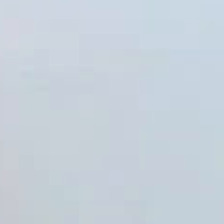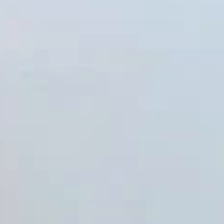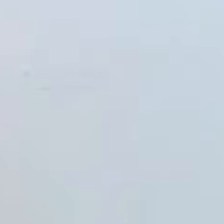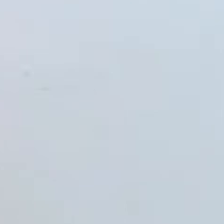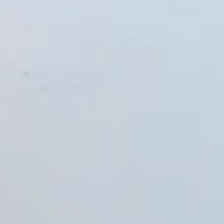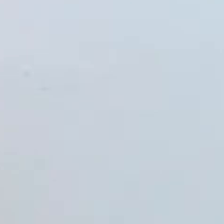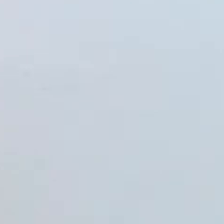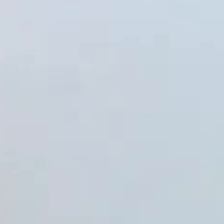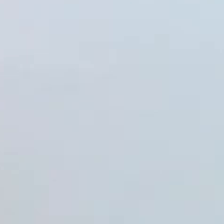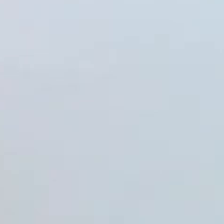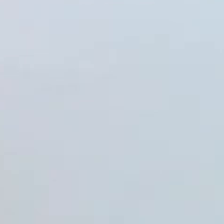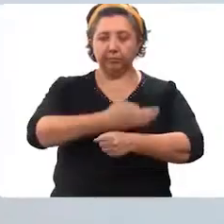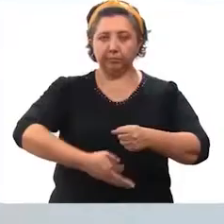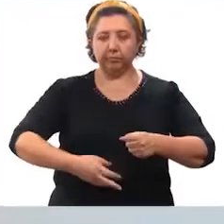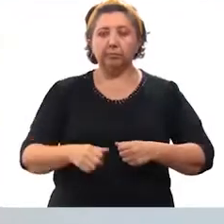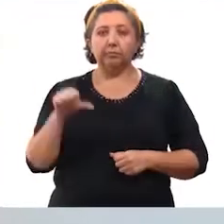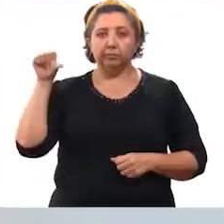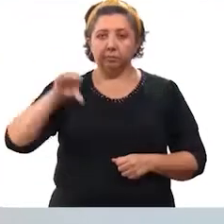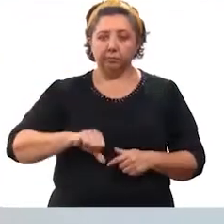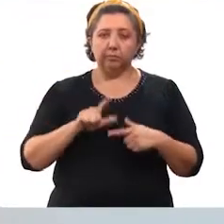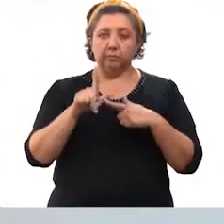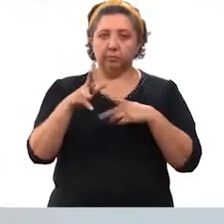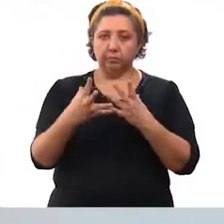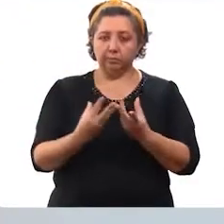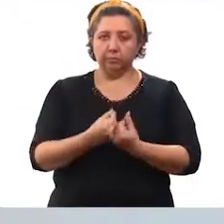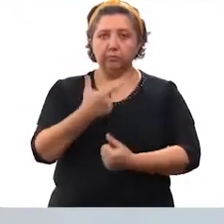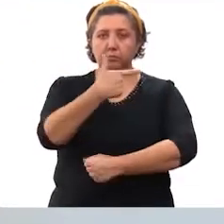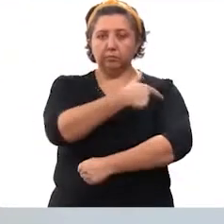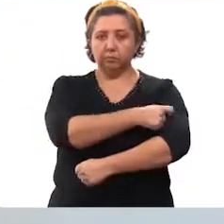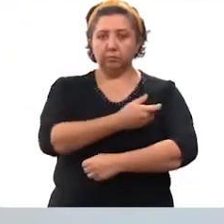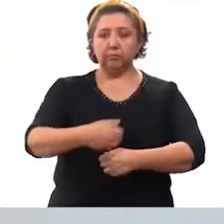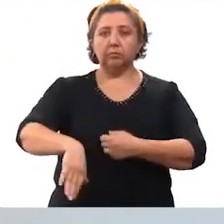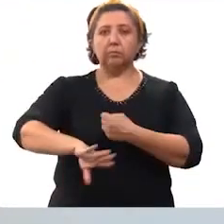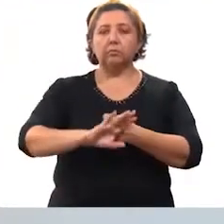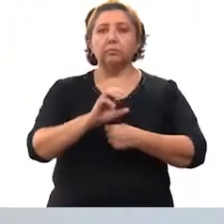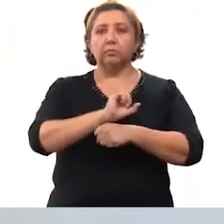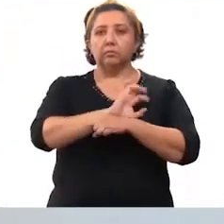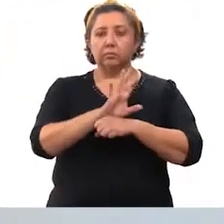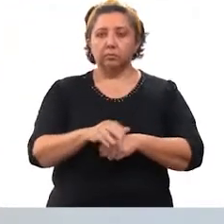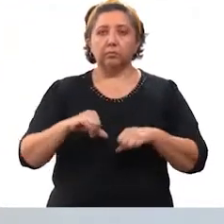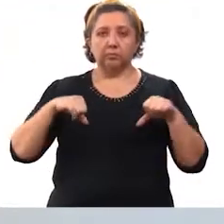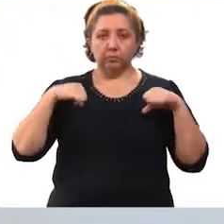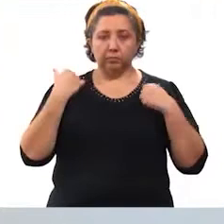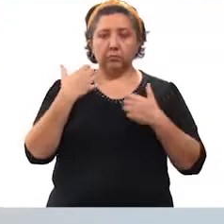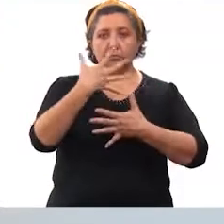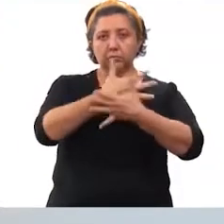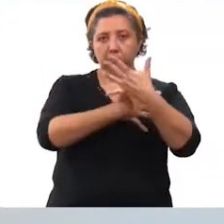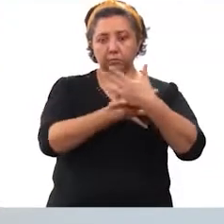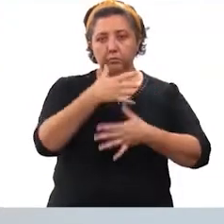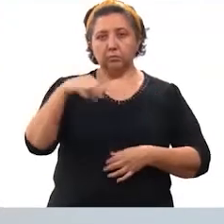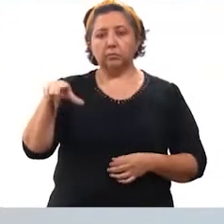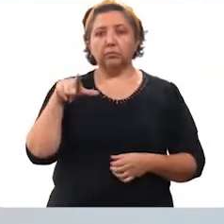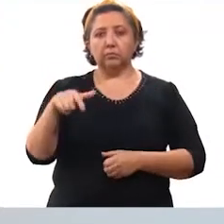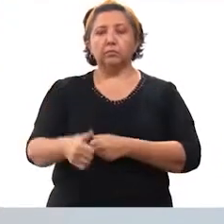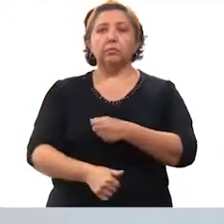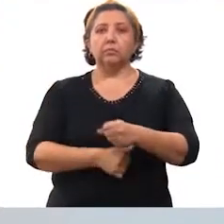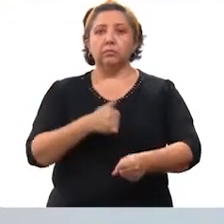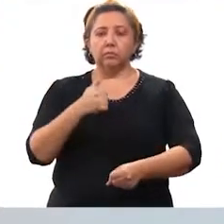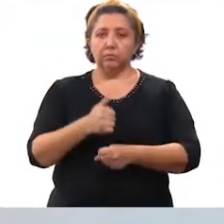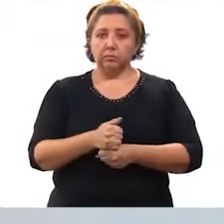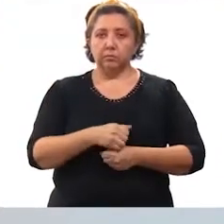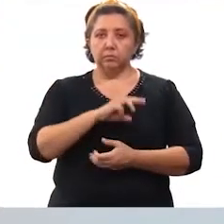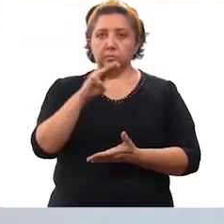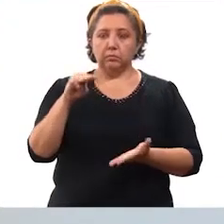doctora. Buenas tardes. Hoy continuamos con la vacunación contra el coronavirus para adolescentes de 15 a 17 años